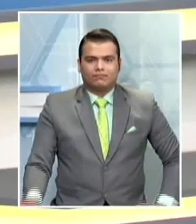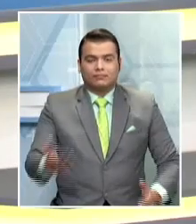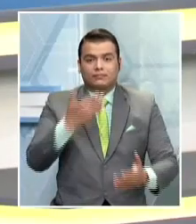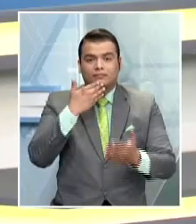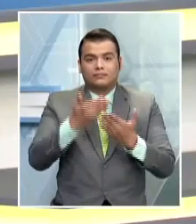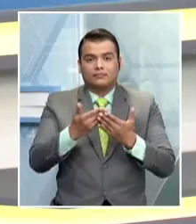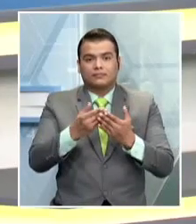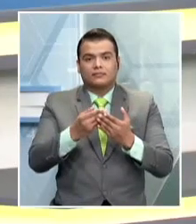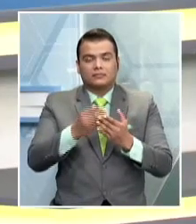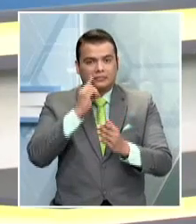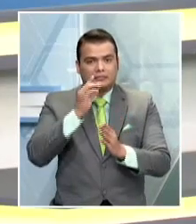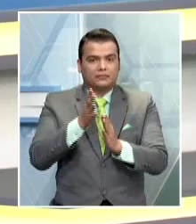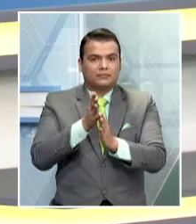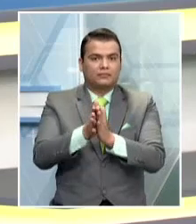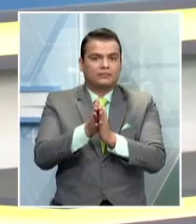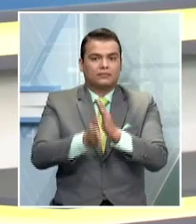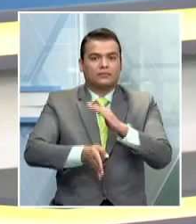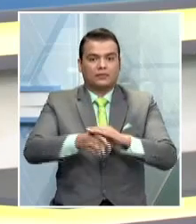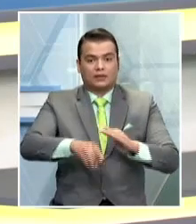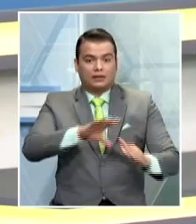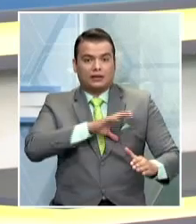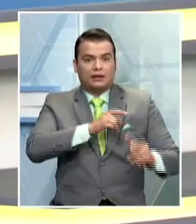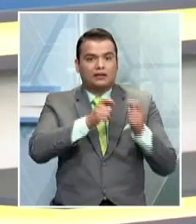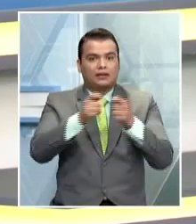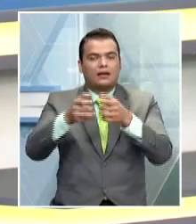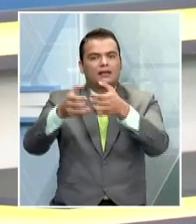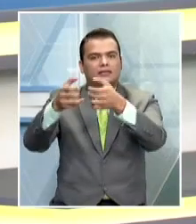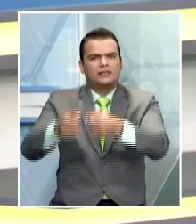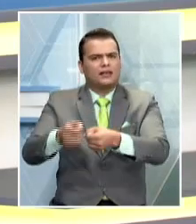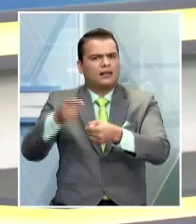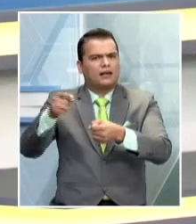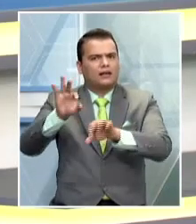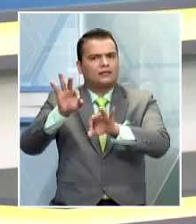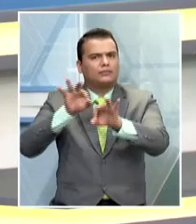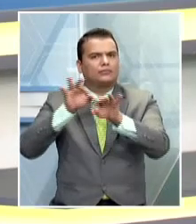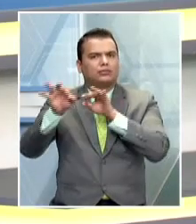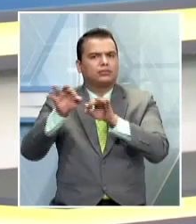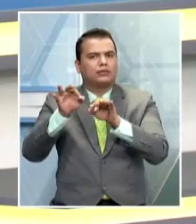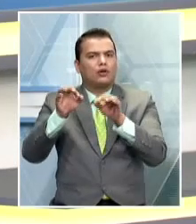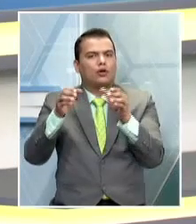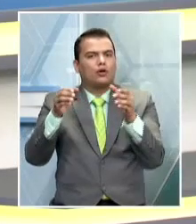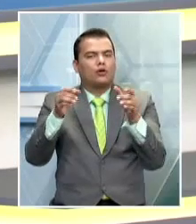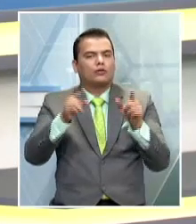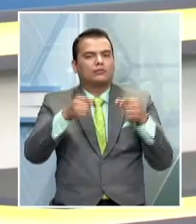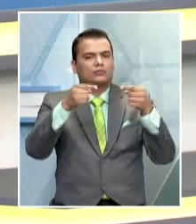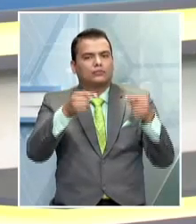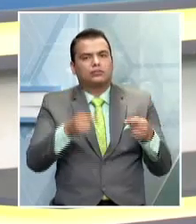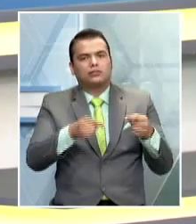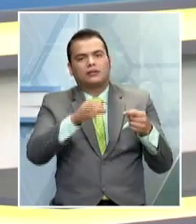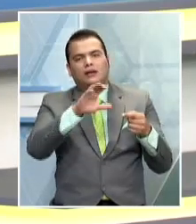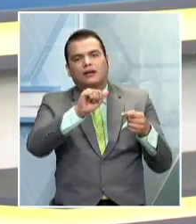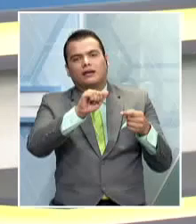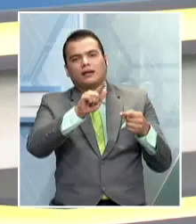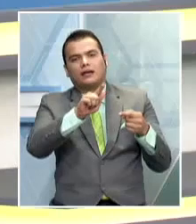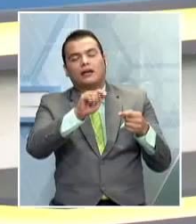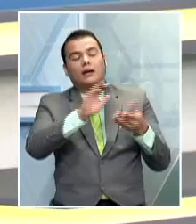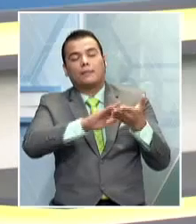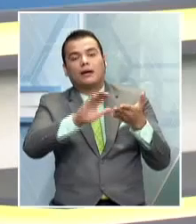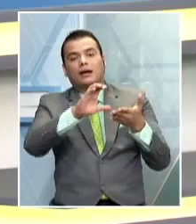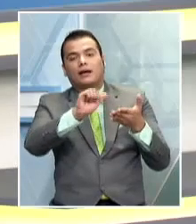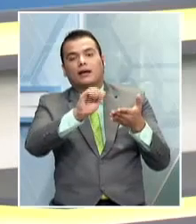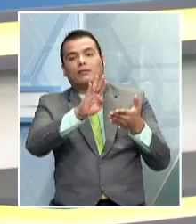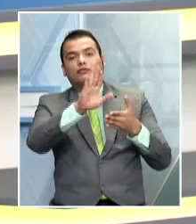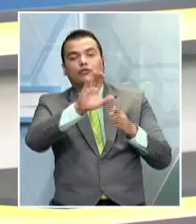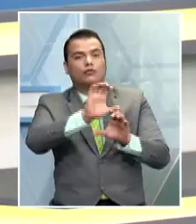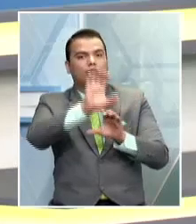¡Formarte! Continuamos con más deportes y Cali fue elegida como sede para una de las fases de clasificación de la América Cup 2022 de baloncesto. Sería una burbuja